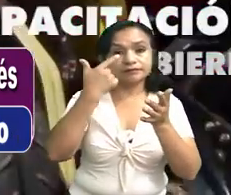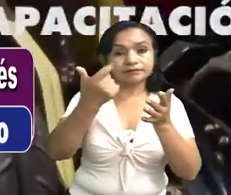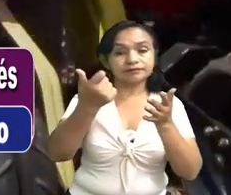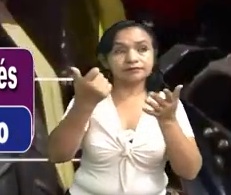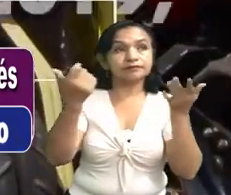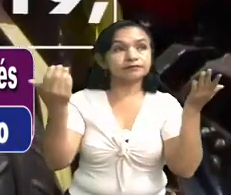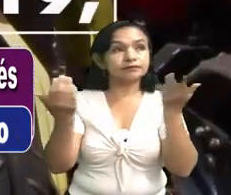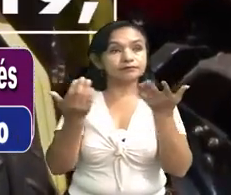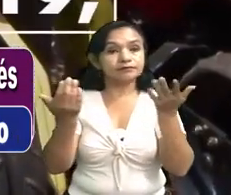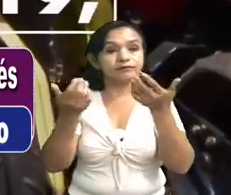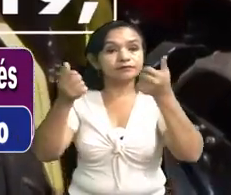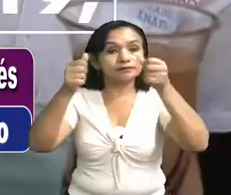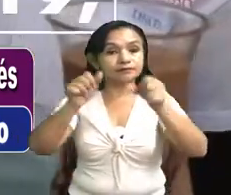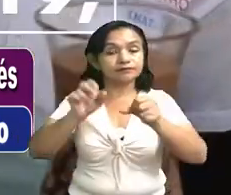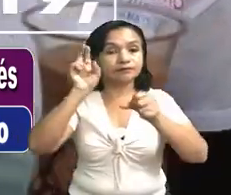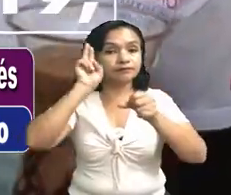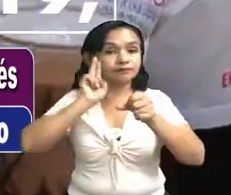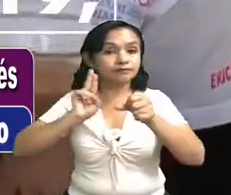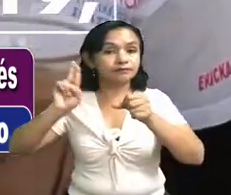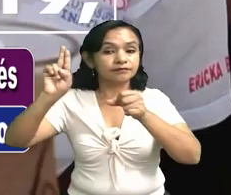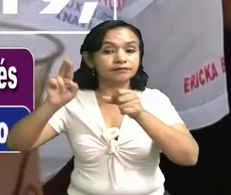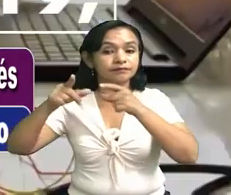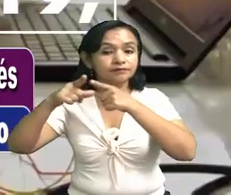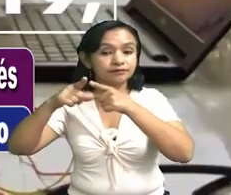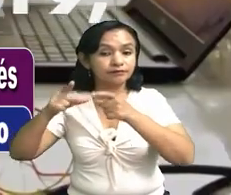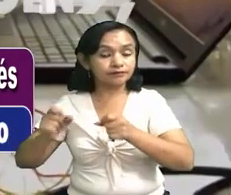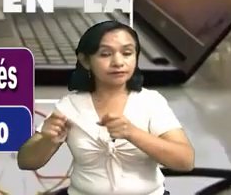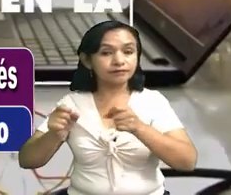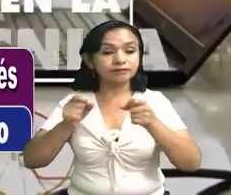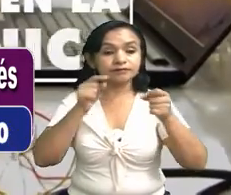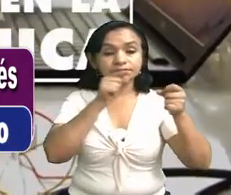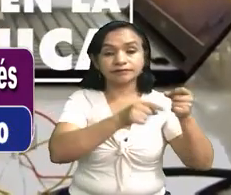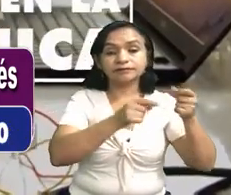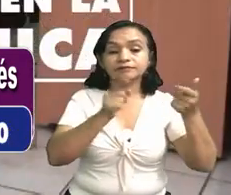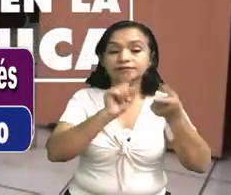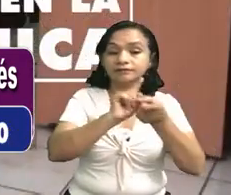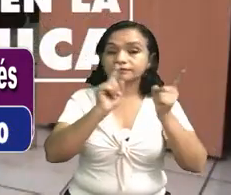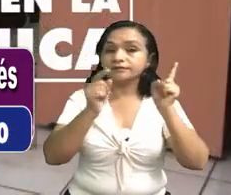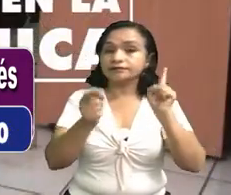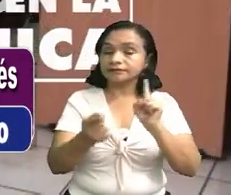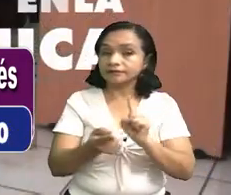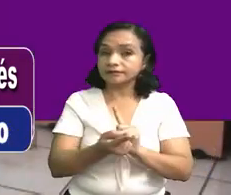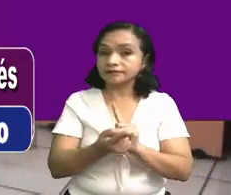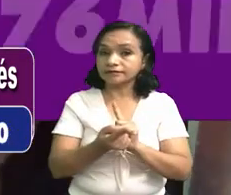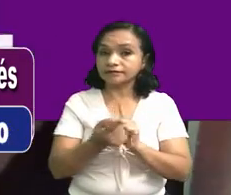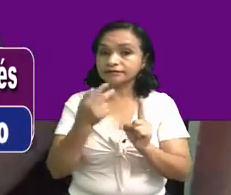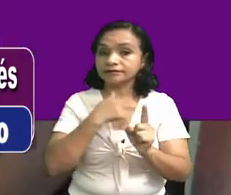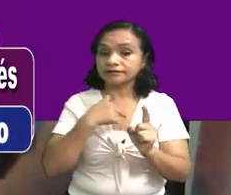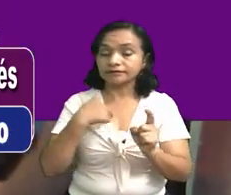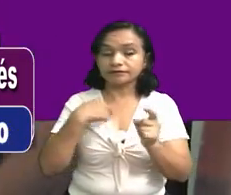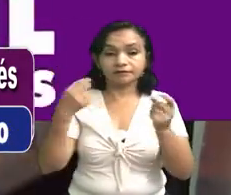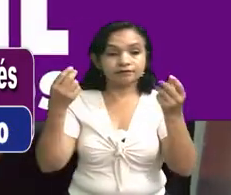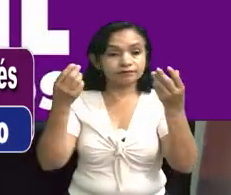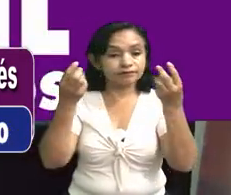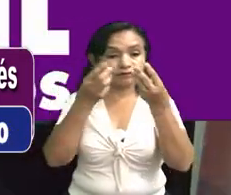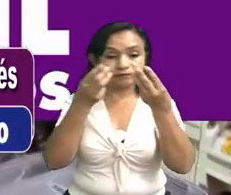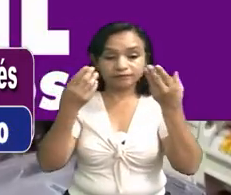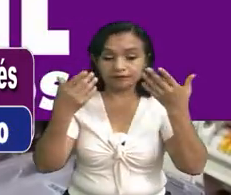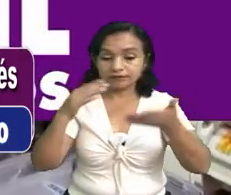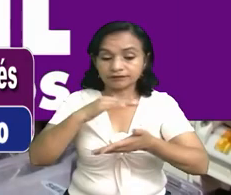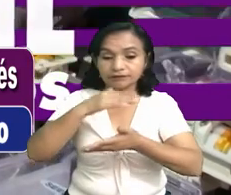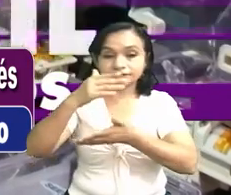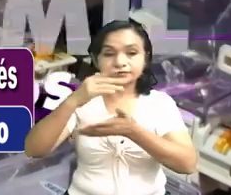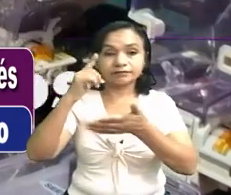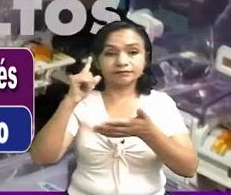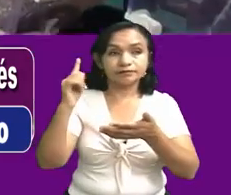esa parte del convenio, la UNAM Managua está comprometida a hacer esa transformación de los equipos, de todos los accesos y los